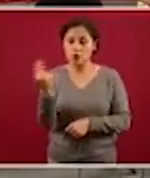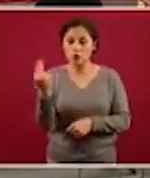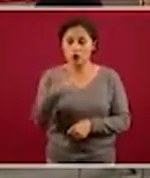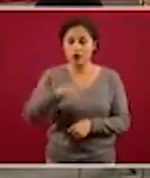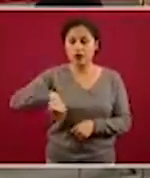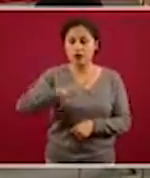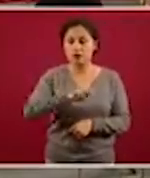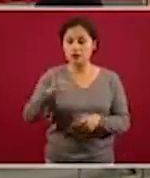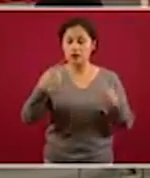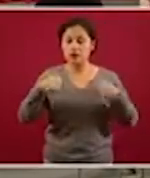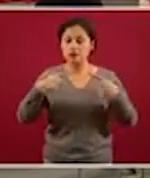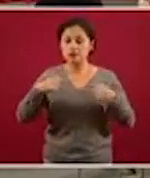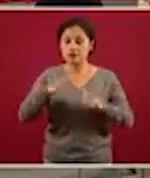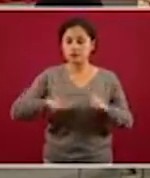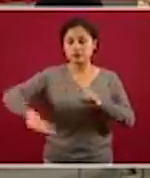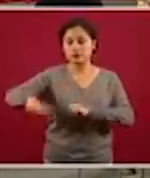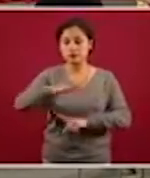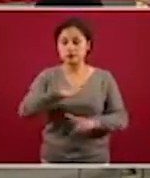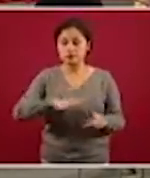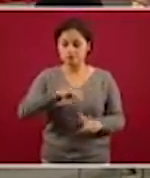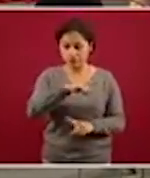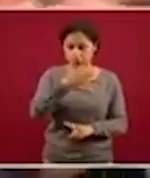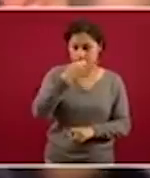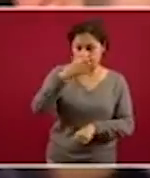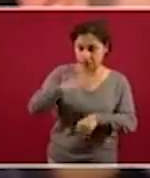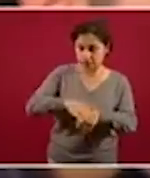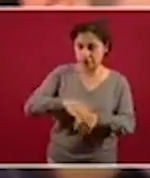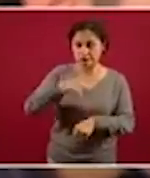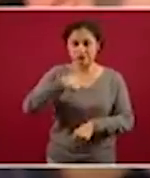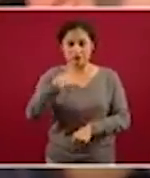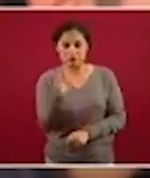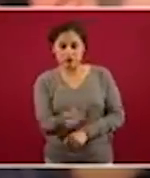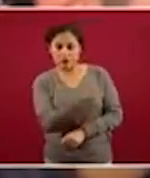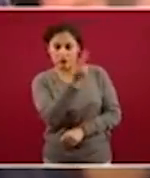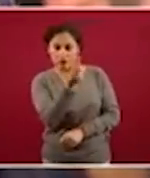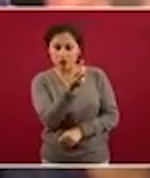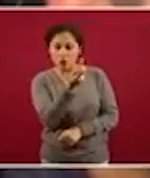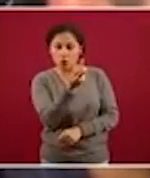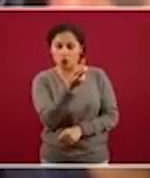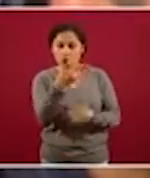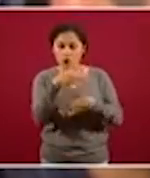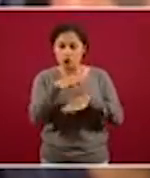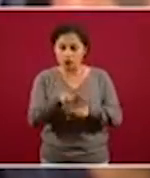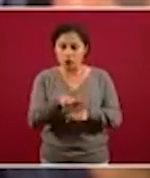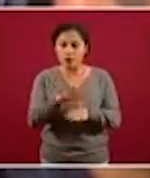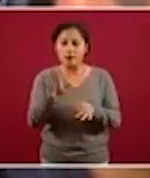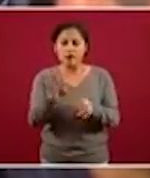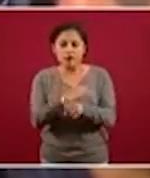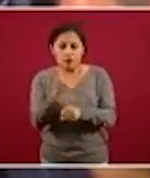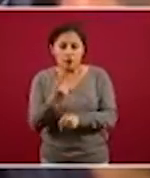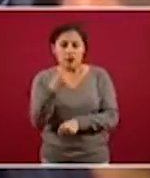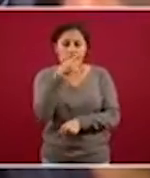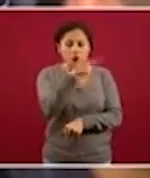sociedad mexicana, a mí me gustaría saber concretamente por qué vuelve a reiterar con tanta claridad